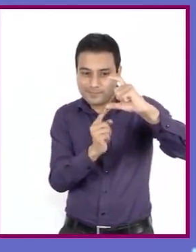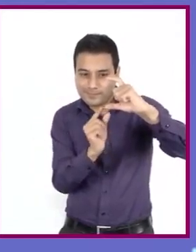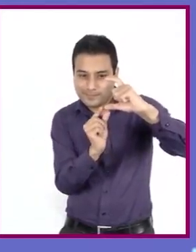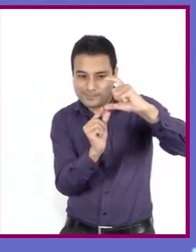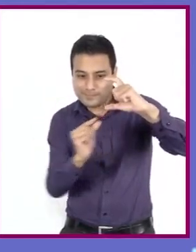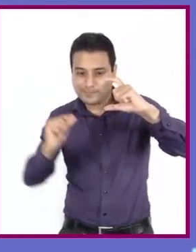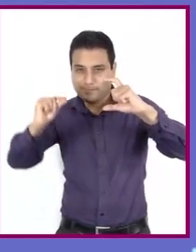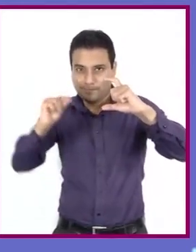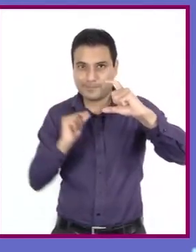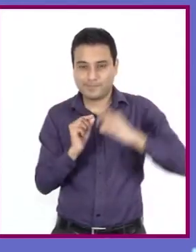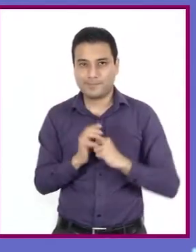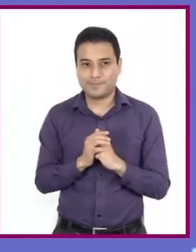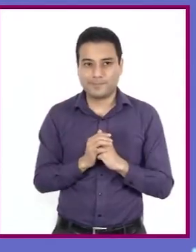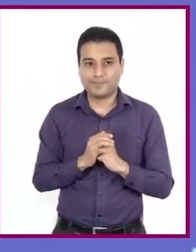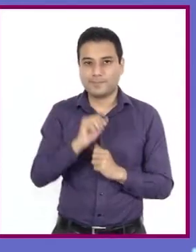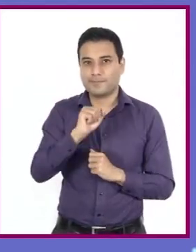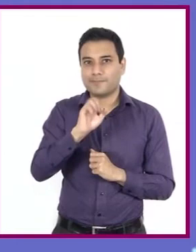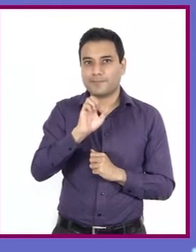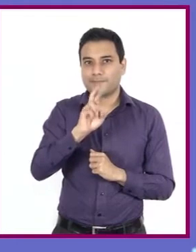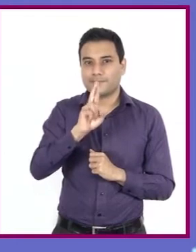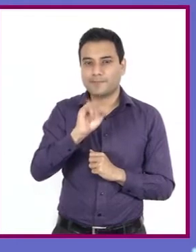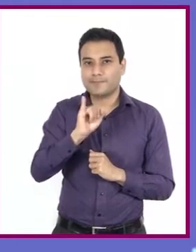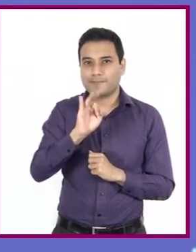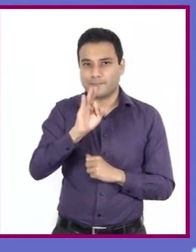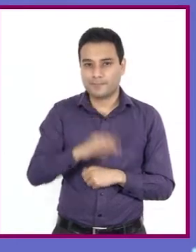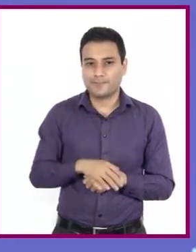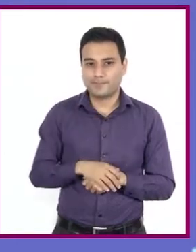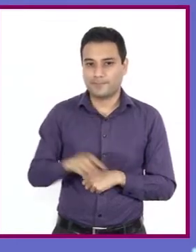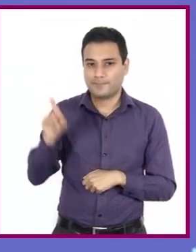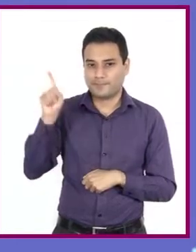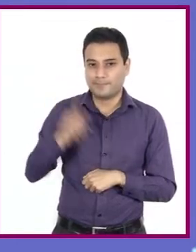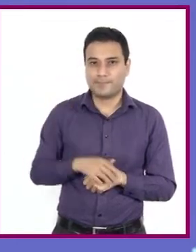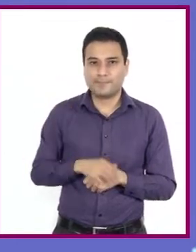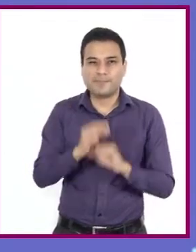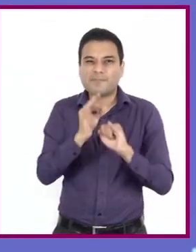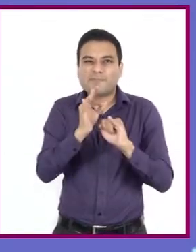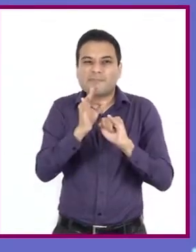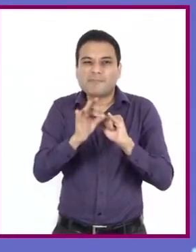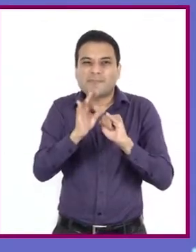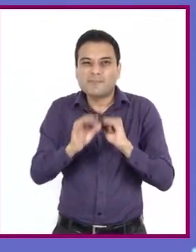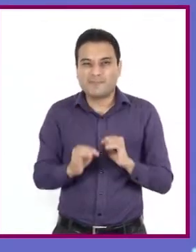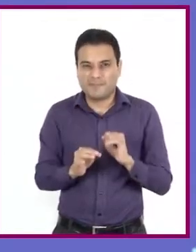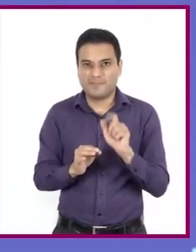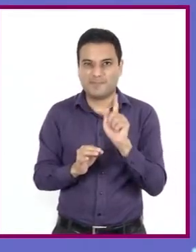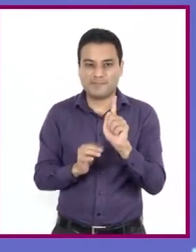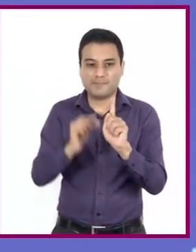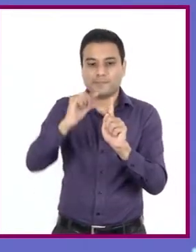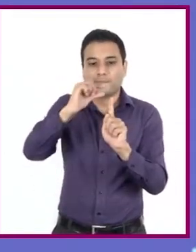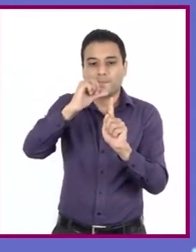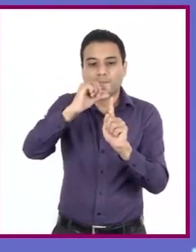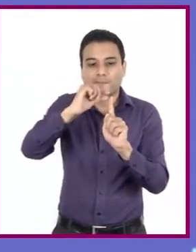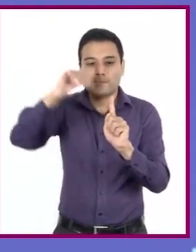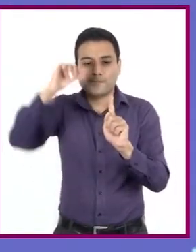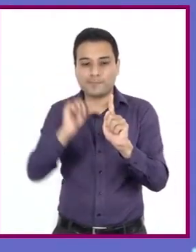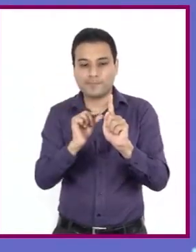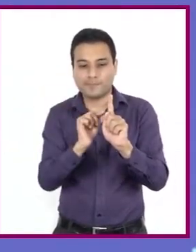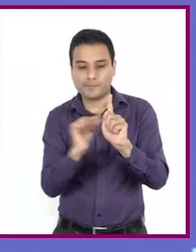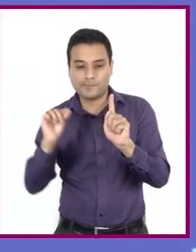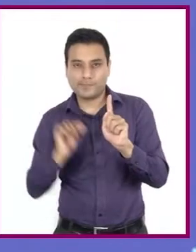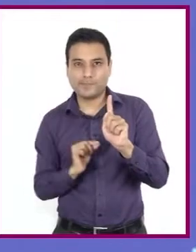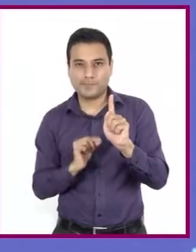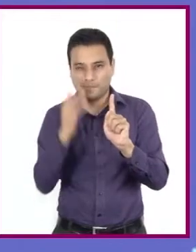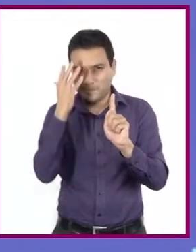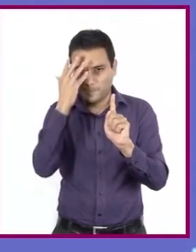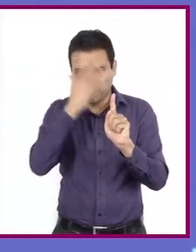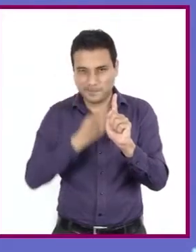Serif, remate o gracia. Trazo terminal de un asta, brazo o cola. Es un resalte ornamental